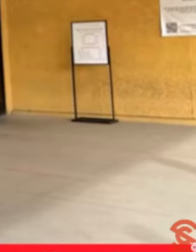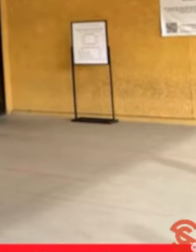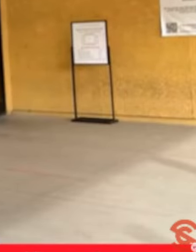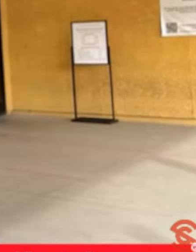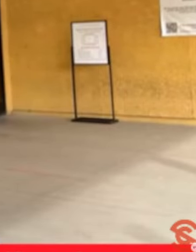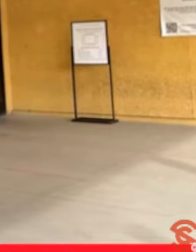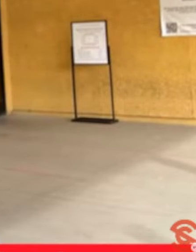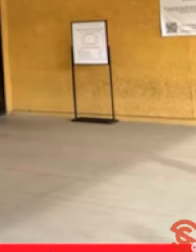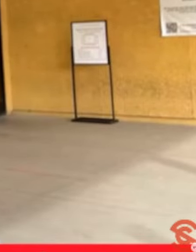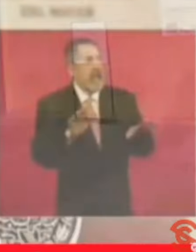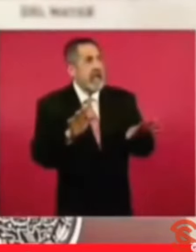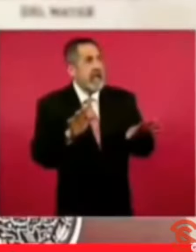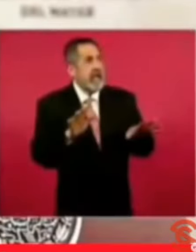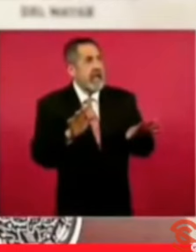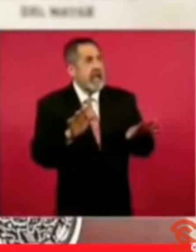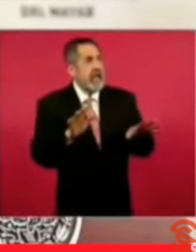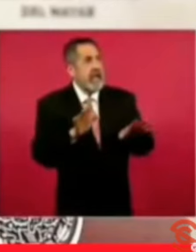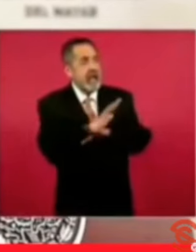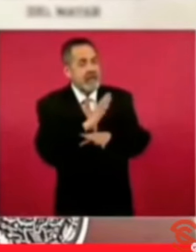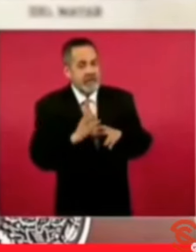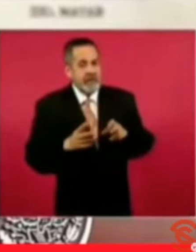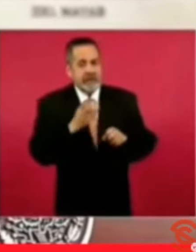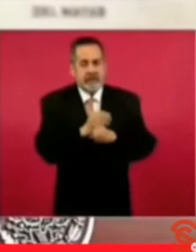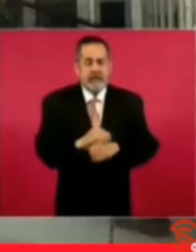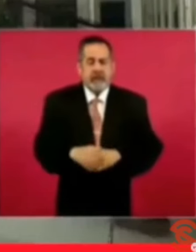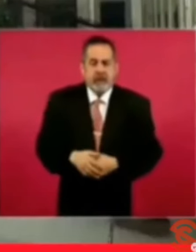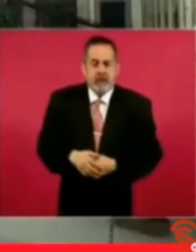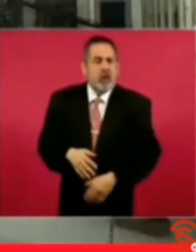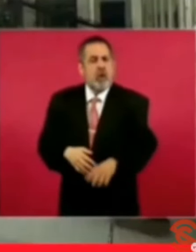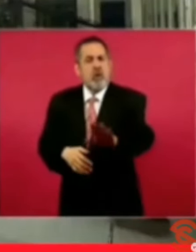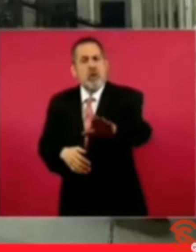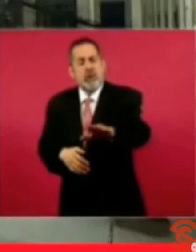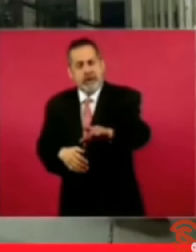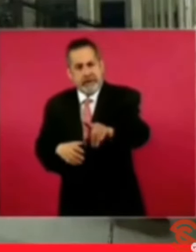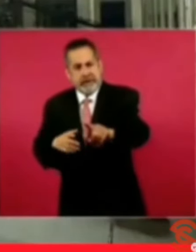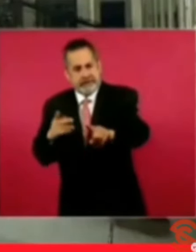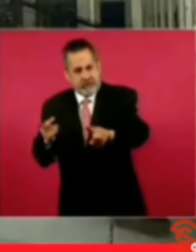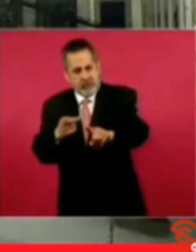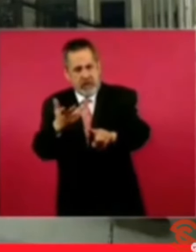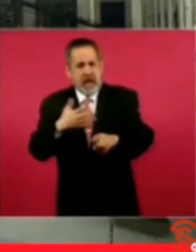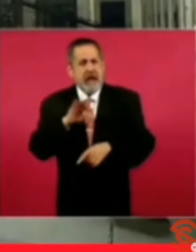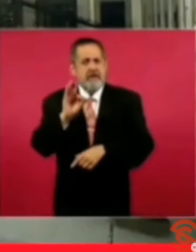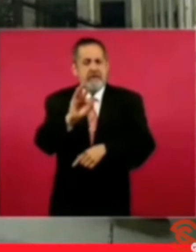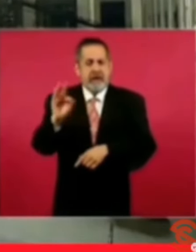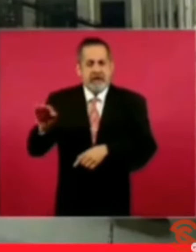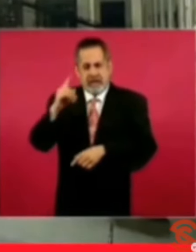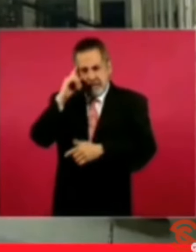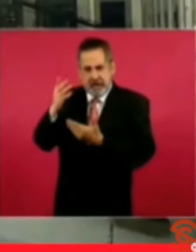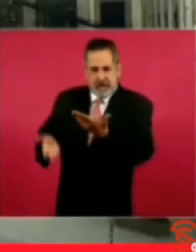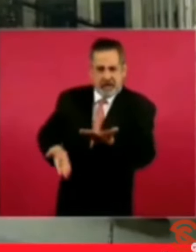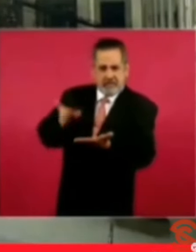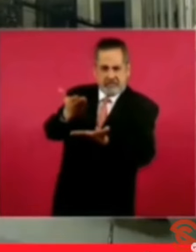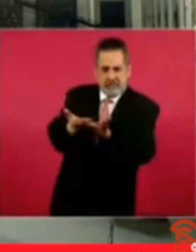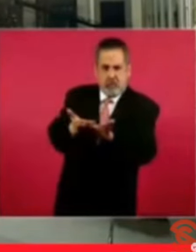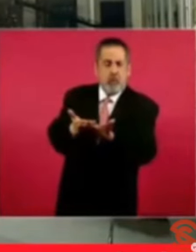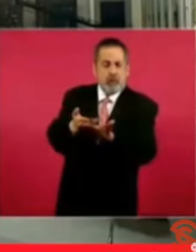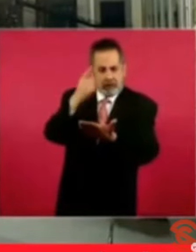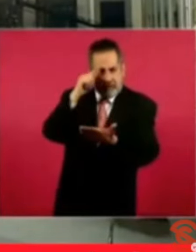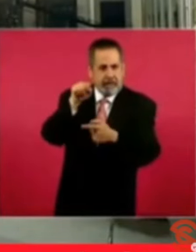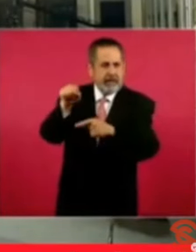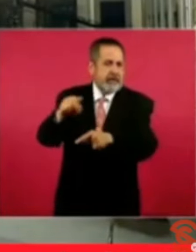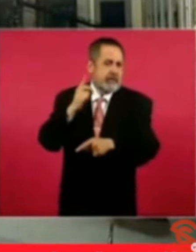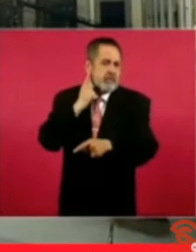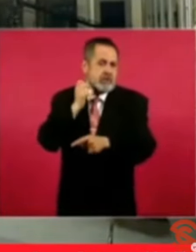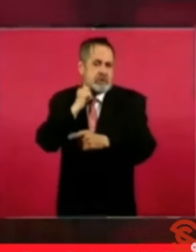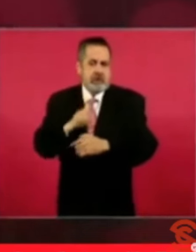enviará el 5 de febrero. ¿Ya tiene fecha para dar a conocer la reforma, el documento, presidente? De una vez